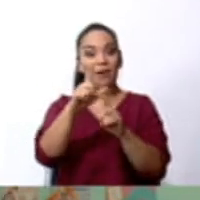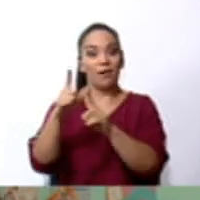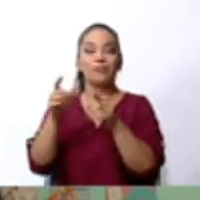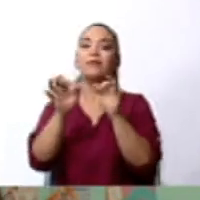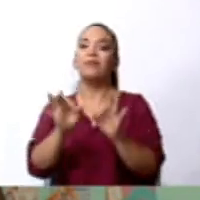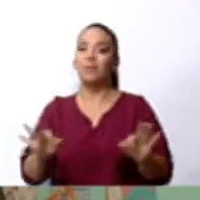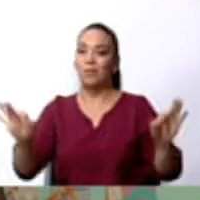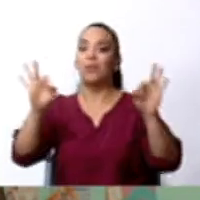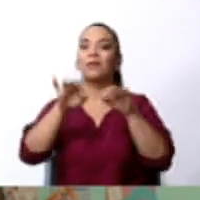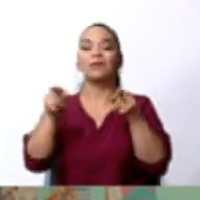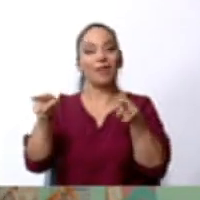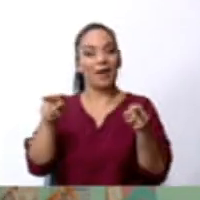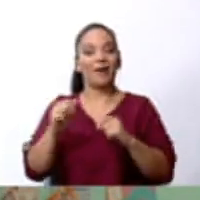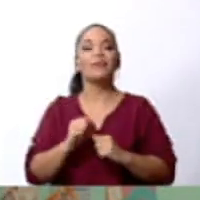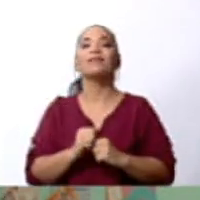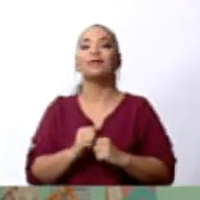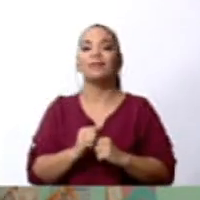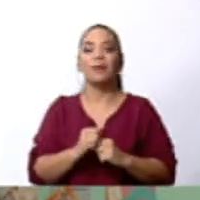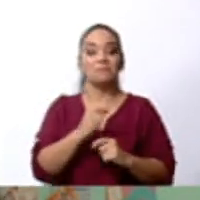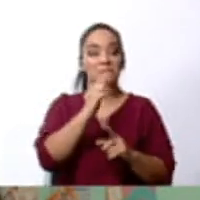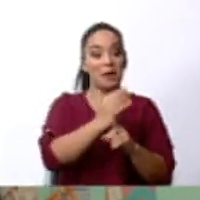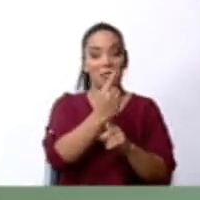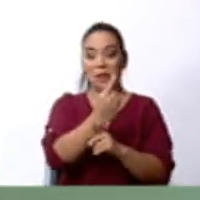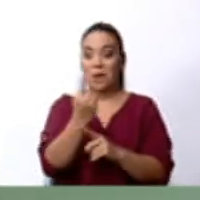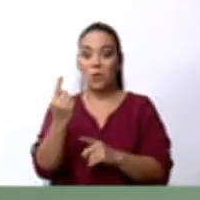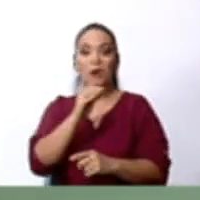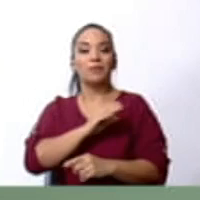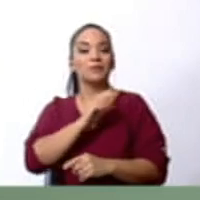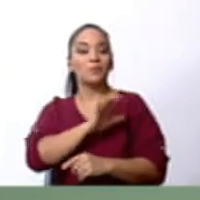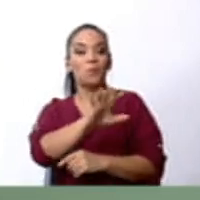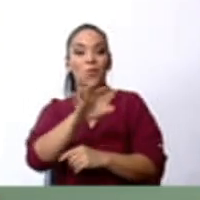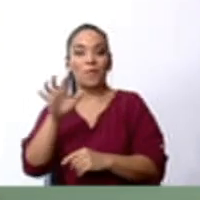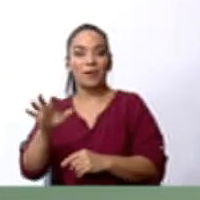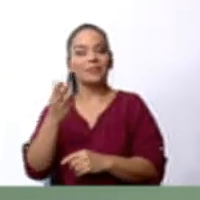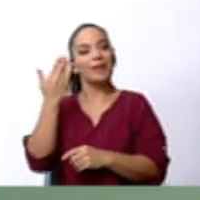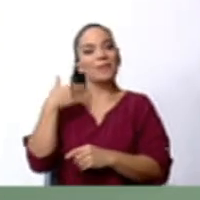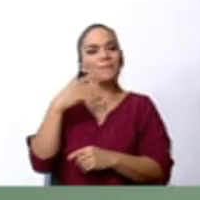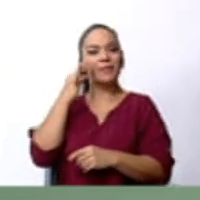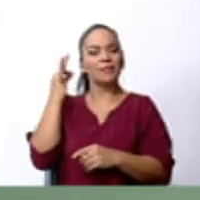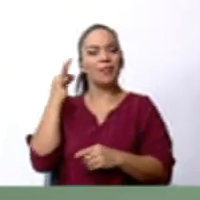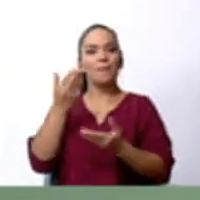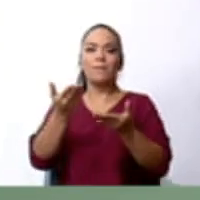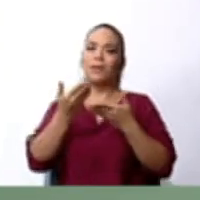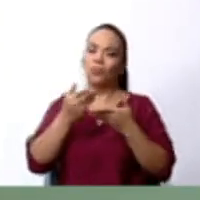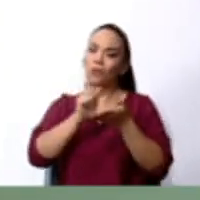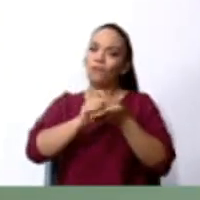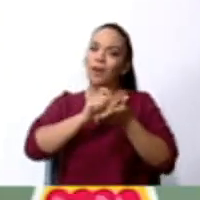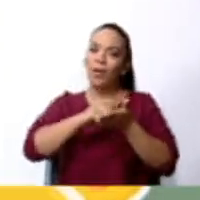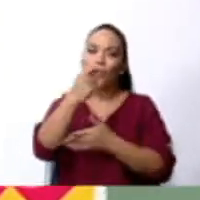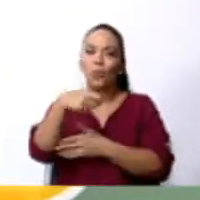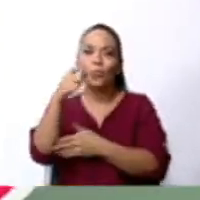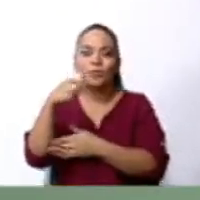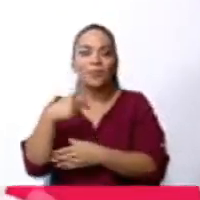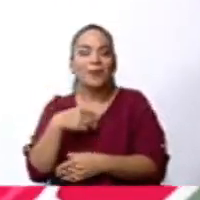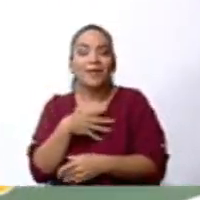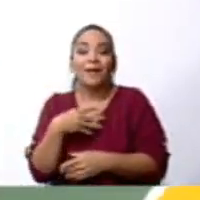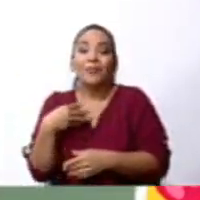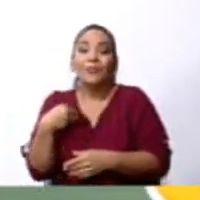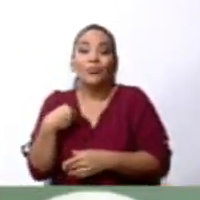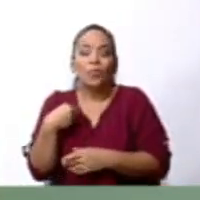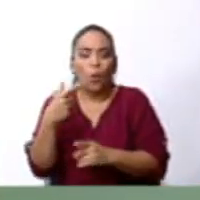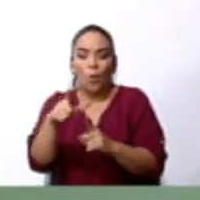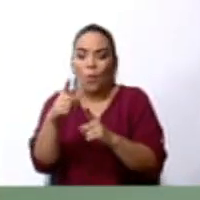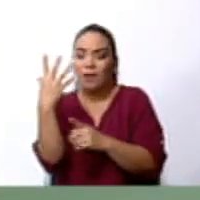cada uno tiene sus características. De hecho, el otro día mi tía me dejó un recado en letra cursiva. Me encantó porque tiene una letra